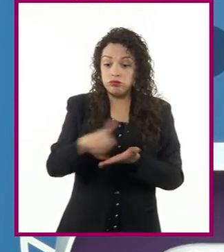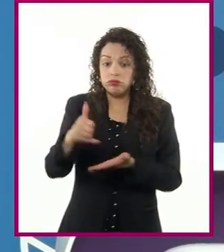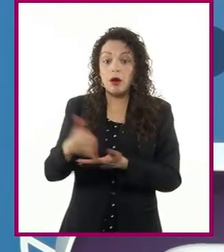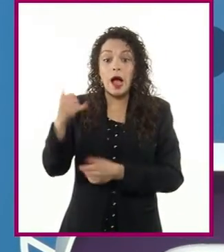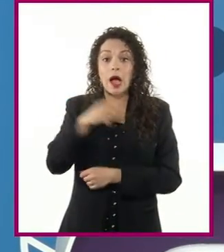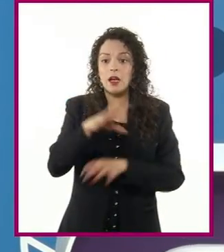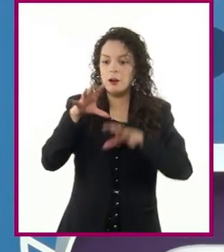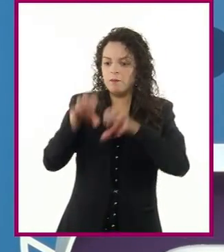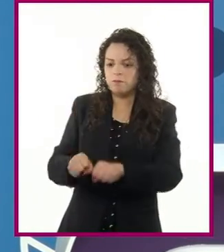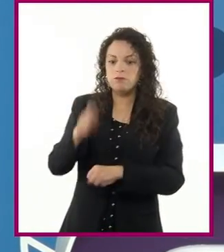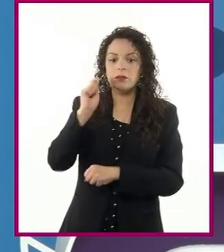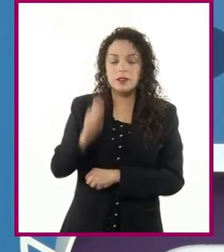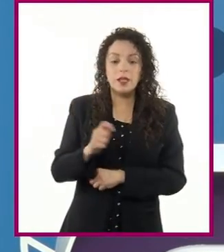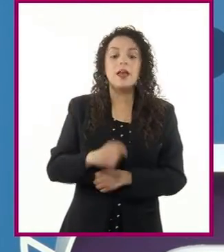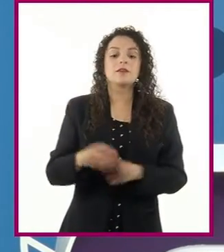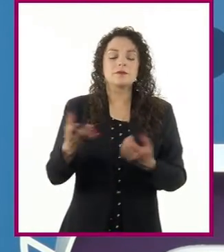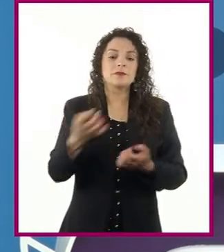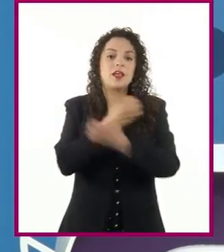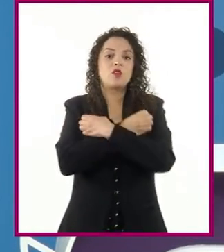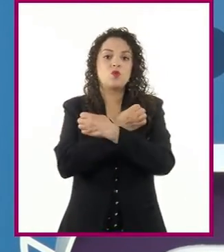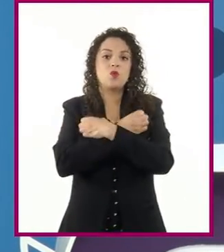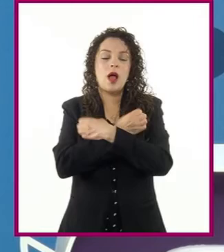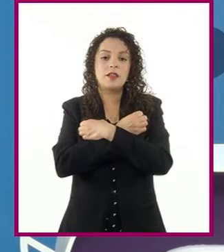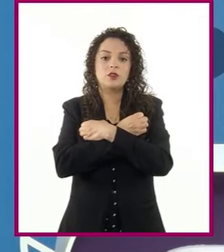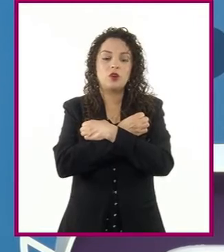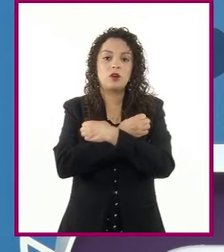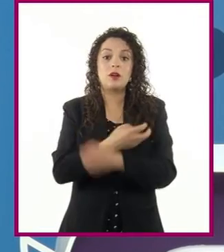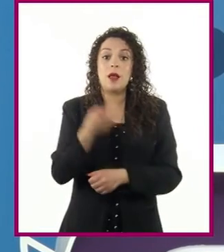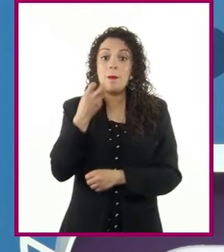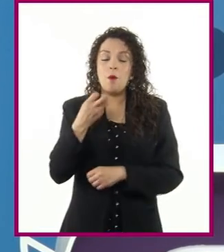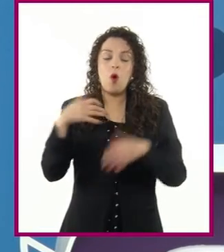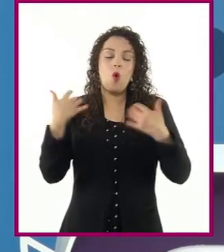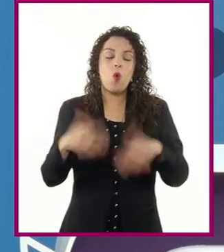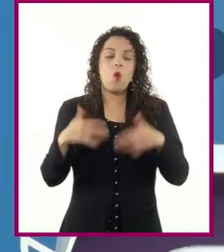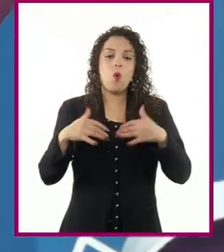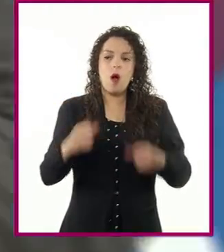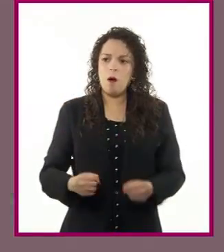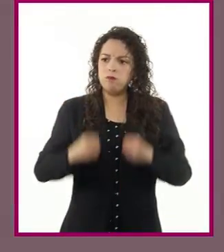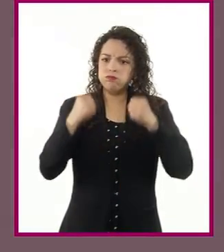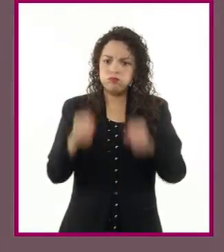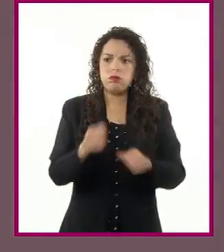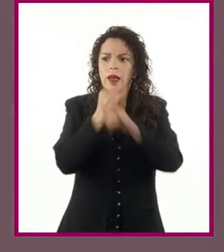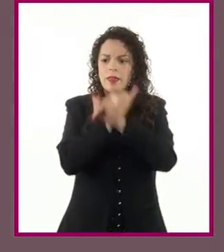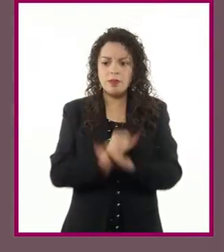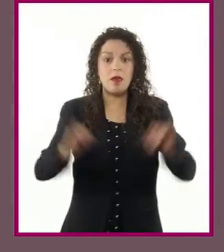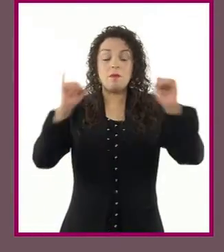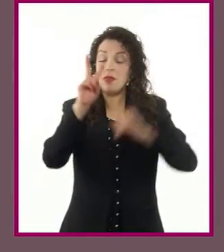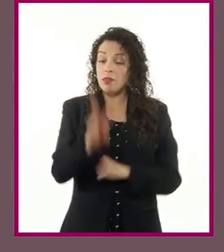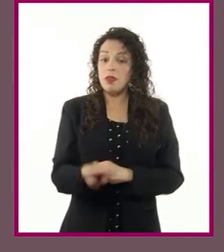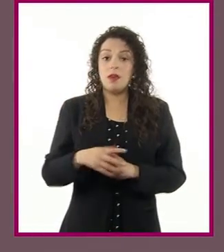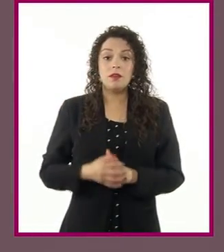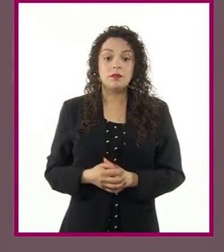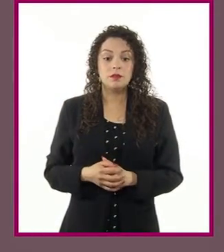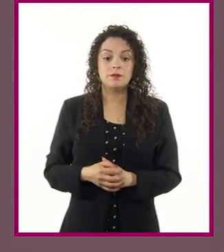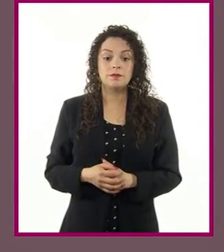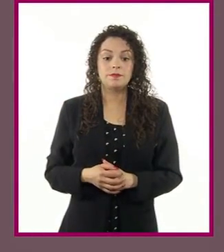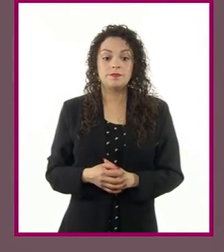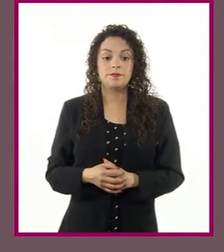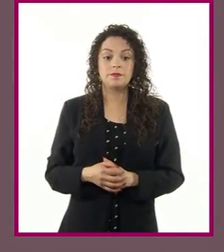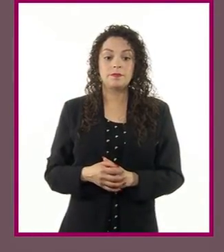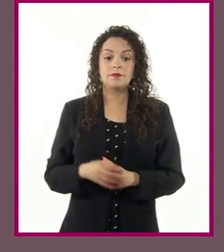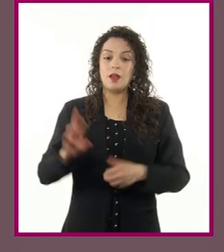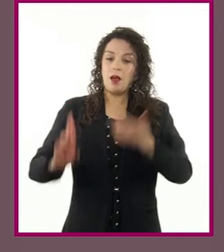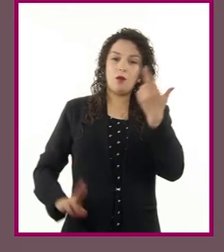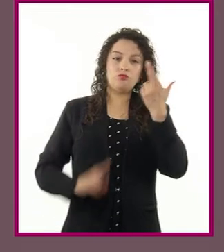educación secundaria. Por lo tanto, eran poderosa e independiente. Tras el motín de Esquilache,